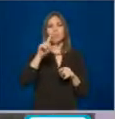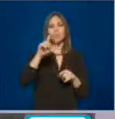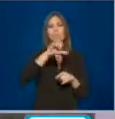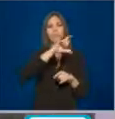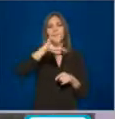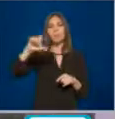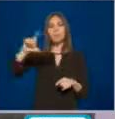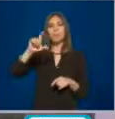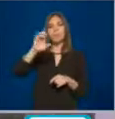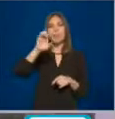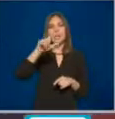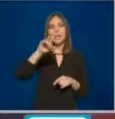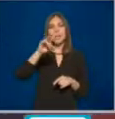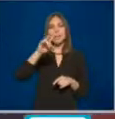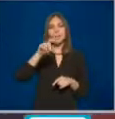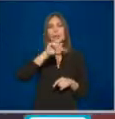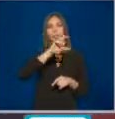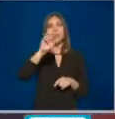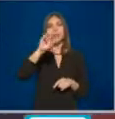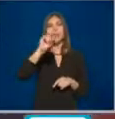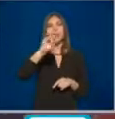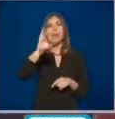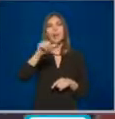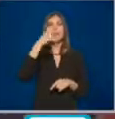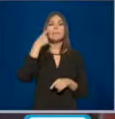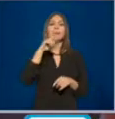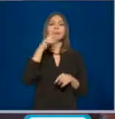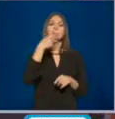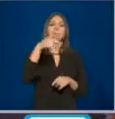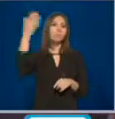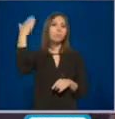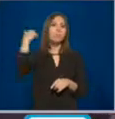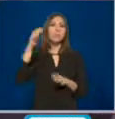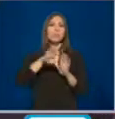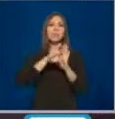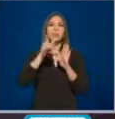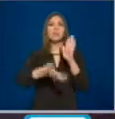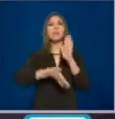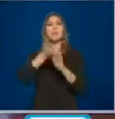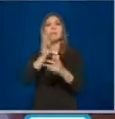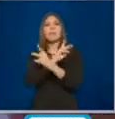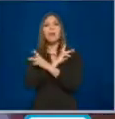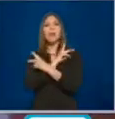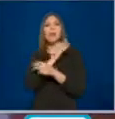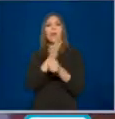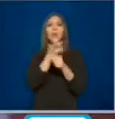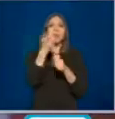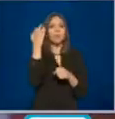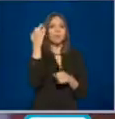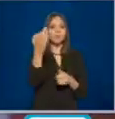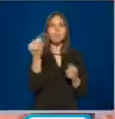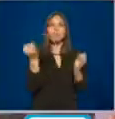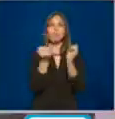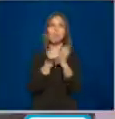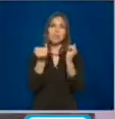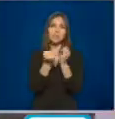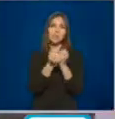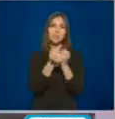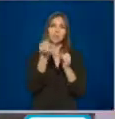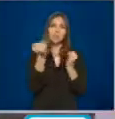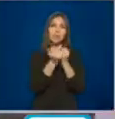es súper, súper buena para cuando Para ya tienes el cabello cabello teñido. teñido. Exactamente. Y si vas de vacaciones, ahorita que son Incluso vacaciones. también en las más,